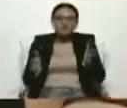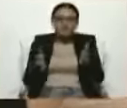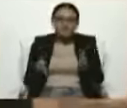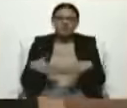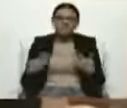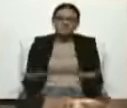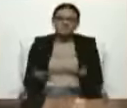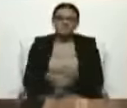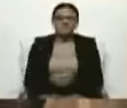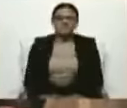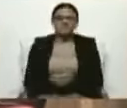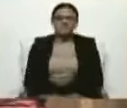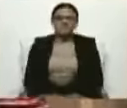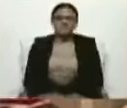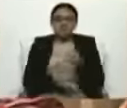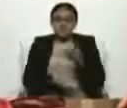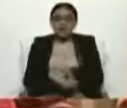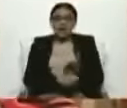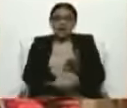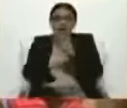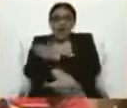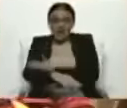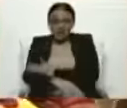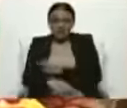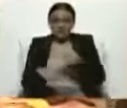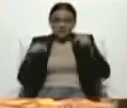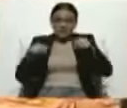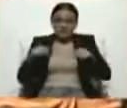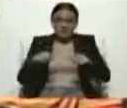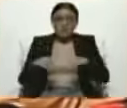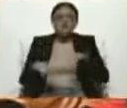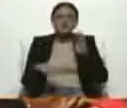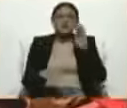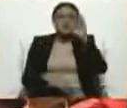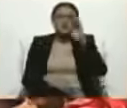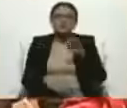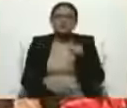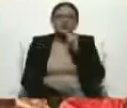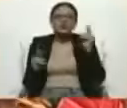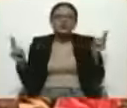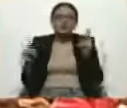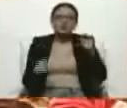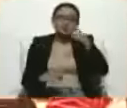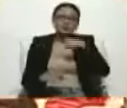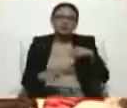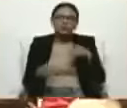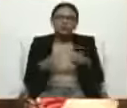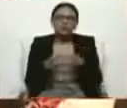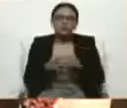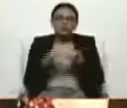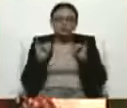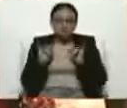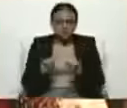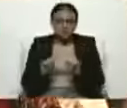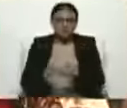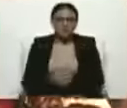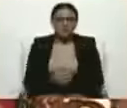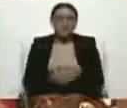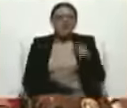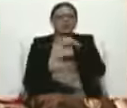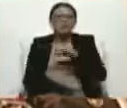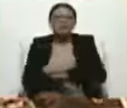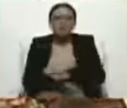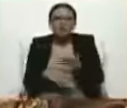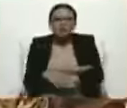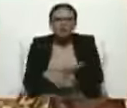la victoria, antes, durante y después viene la defensa. Ahora, los argumentos